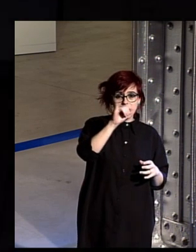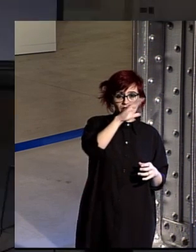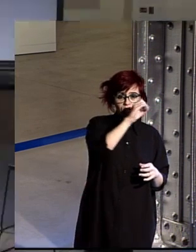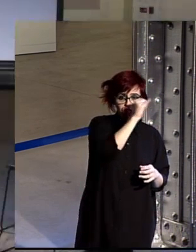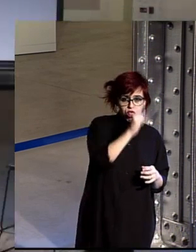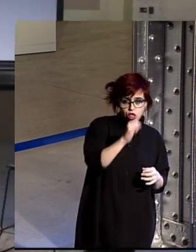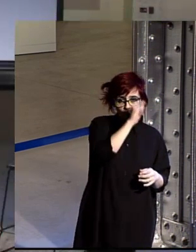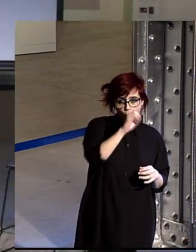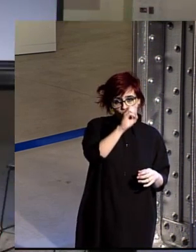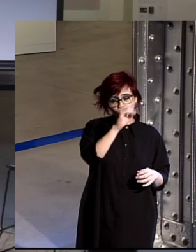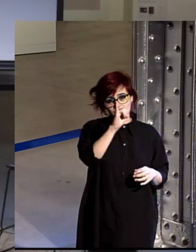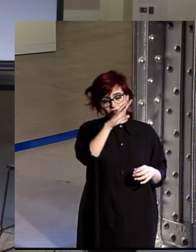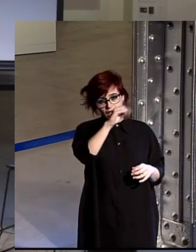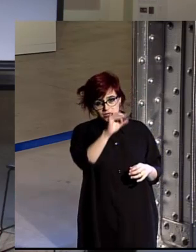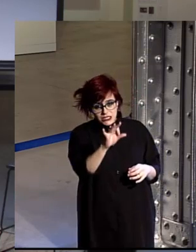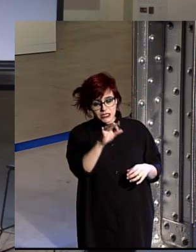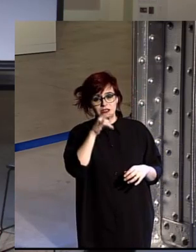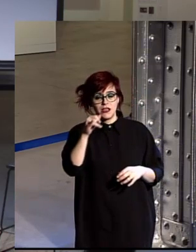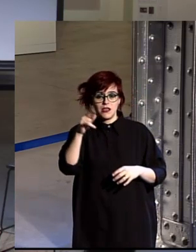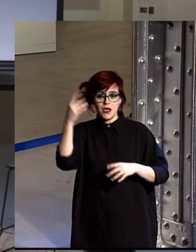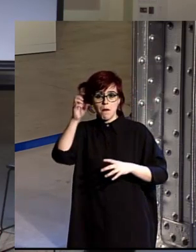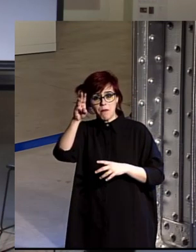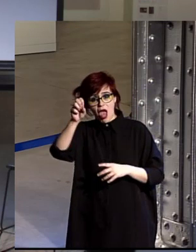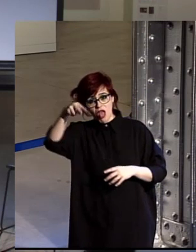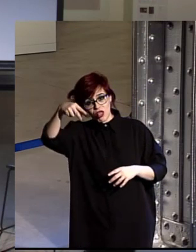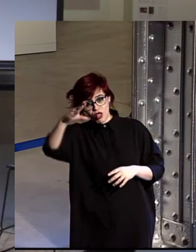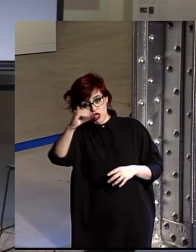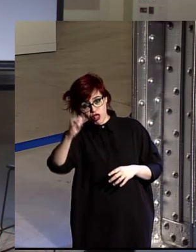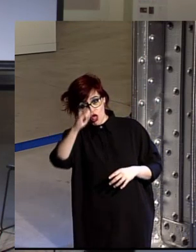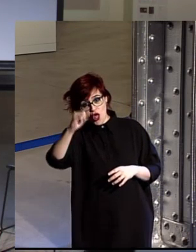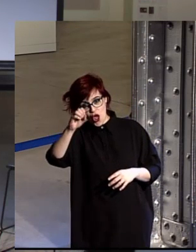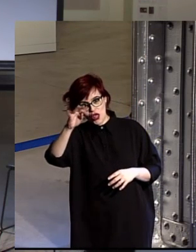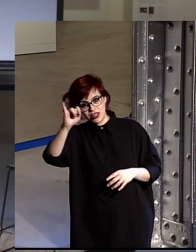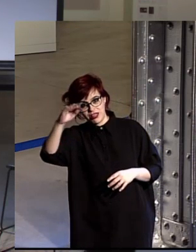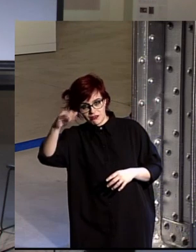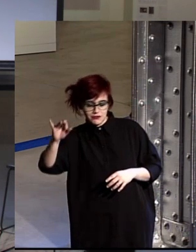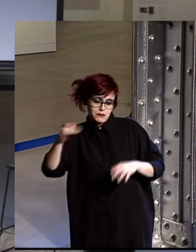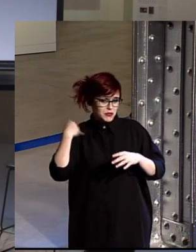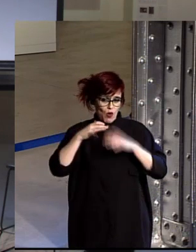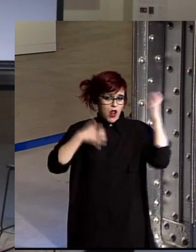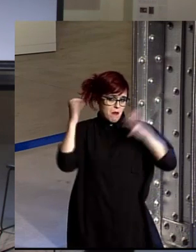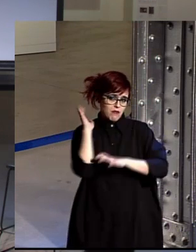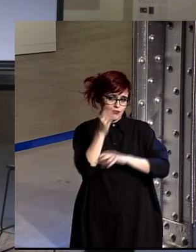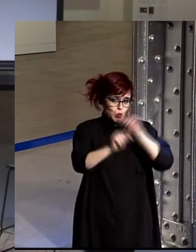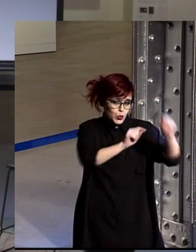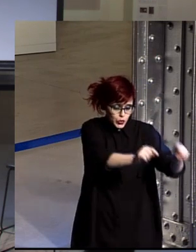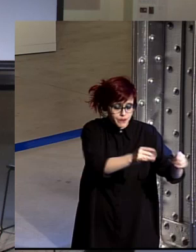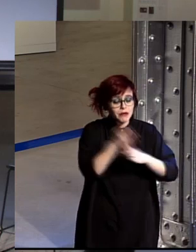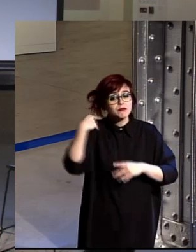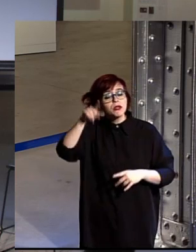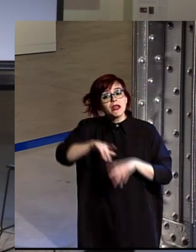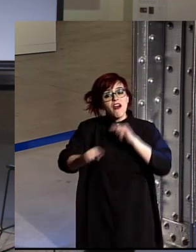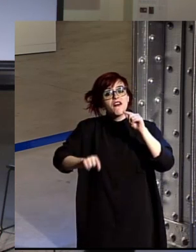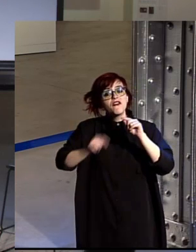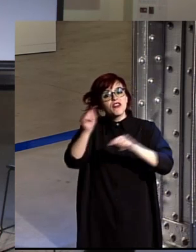y de panzootias, pero también existen muchas y se conocen. De hecho, los virus son responsables del 15% de los cánceres en